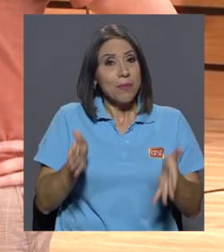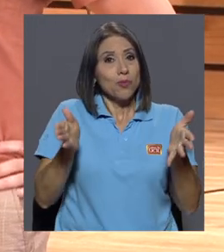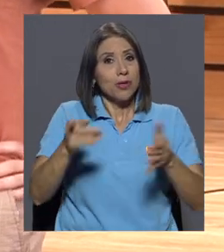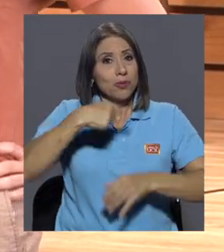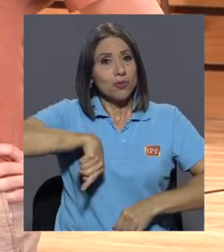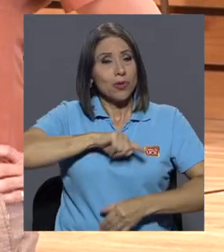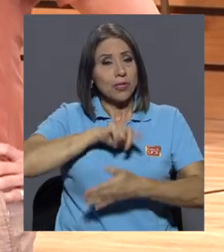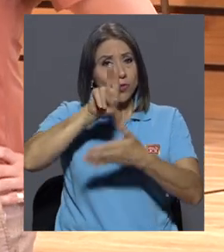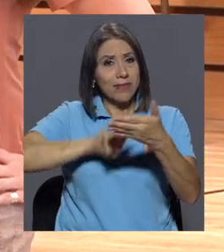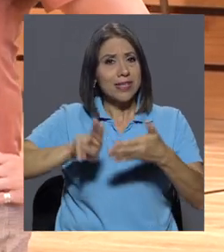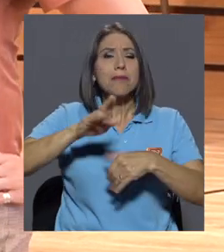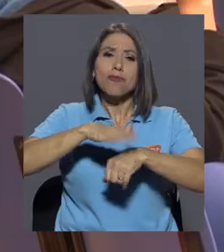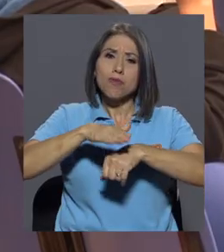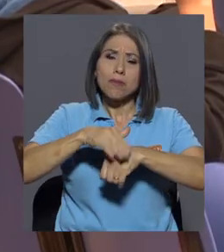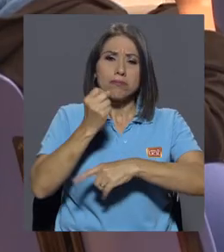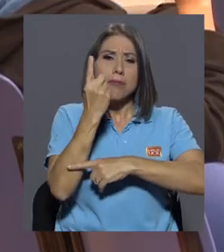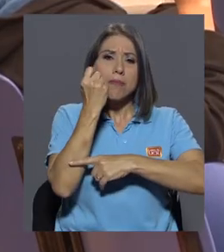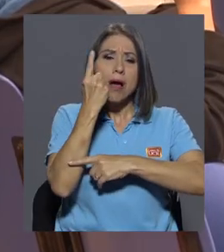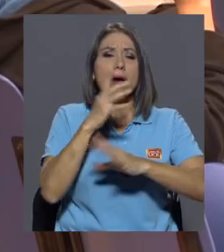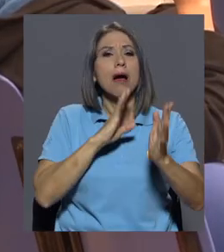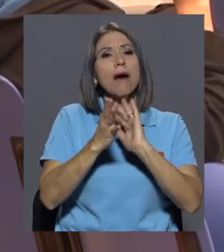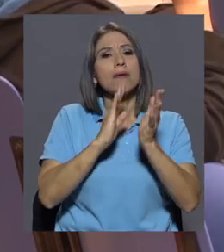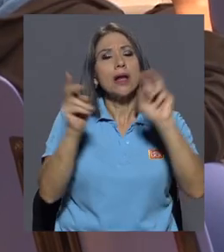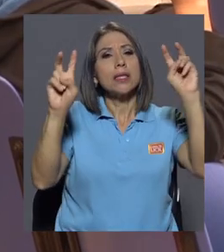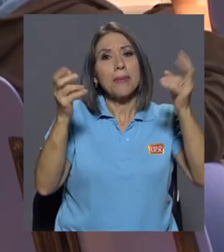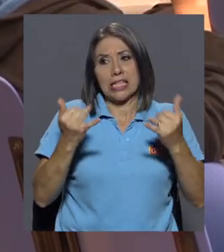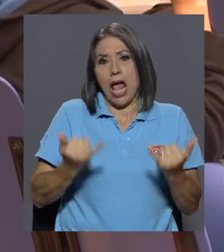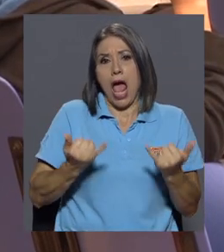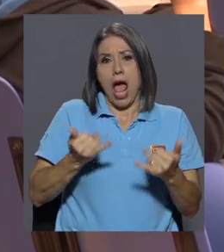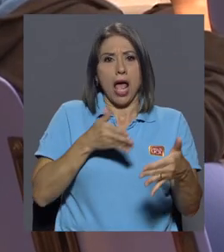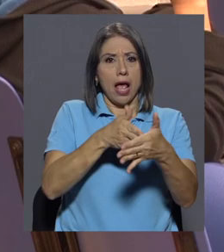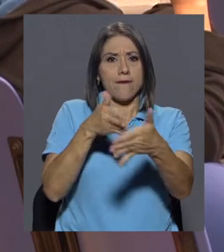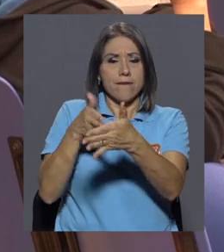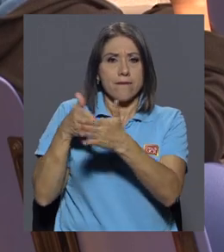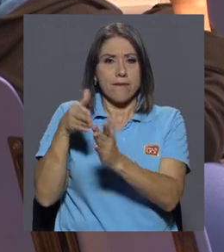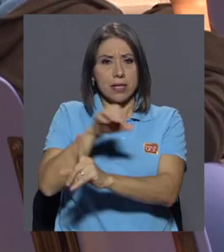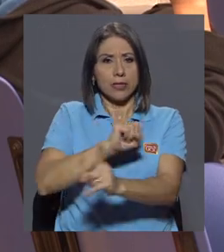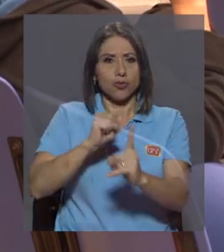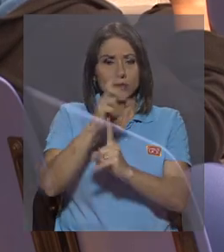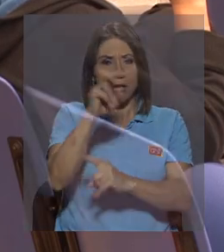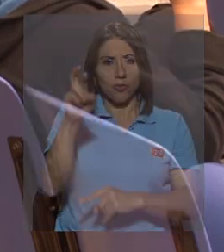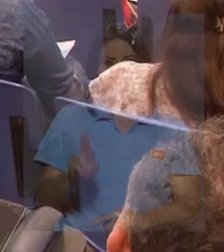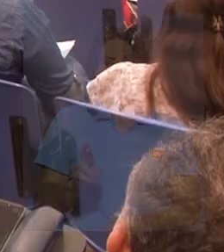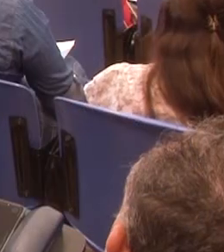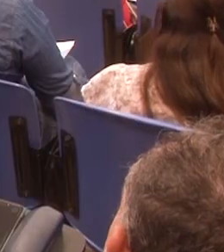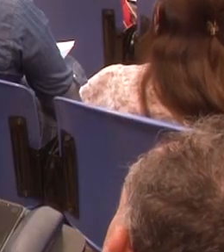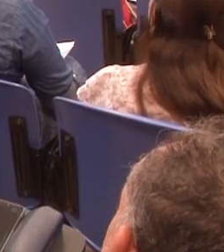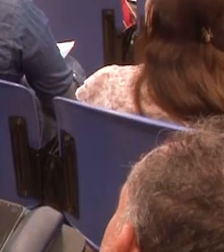universidad, nos permite comprender y conversar sobre temas que actualmente afectan a la sociedad costarricense.